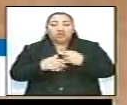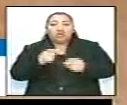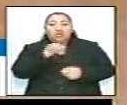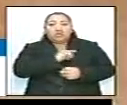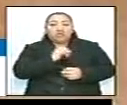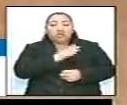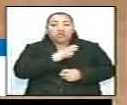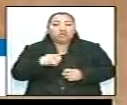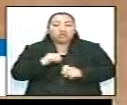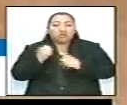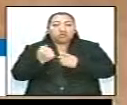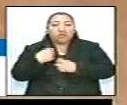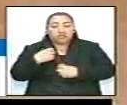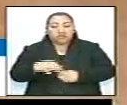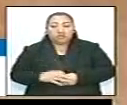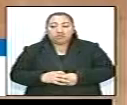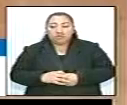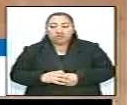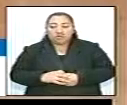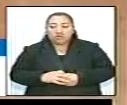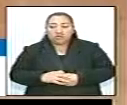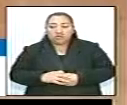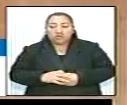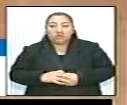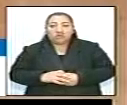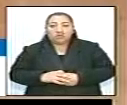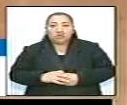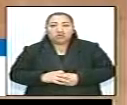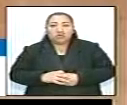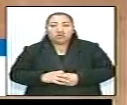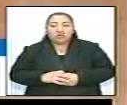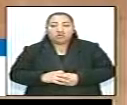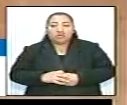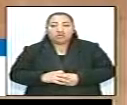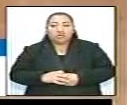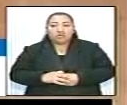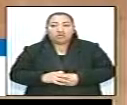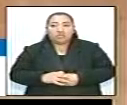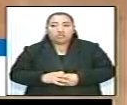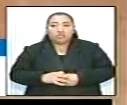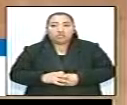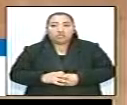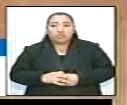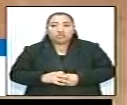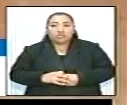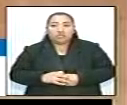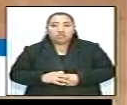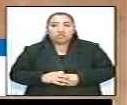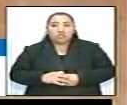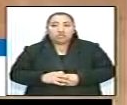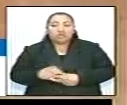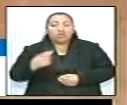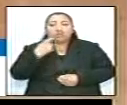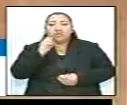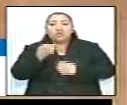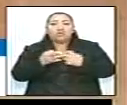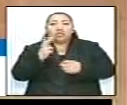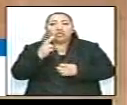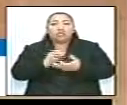órganos de gobierno y de la sociedad civil. Solamente para sugerirle que se está repitiendo dos veces nada más ahí, es